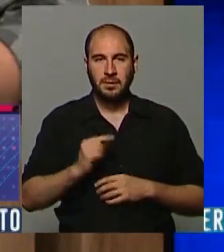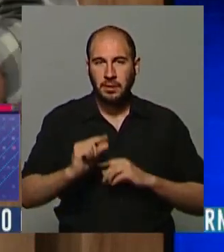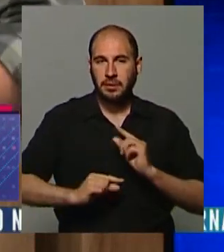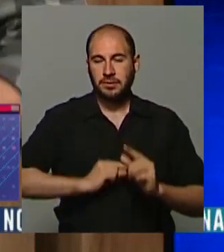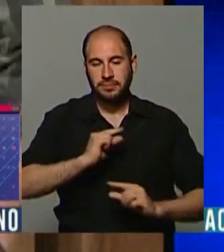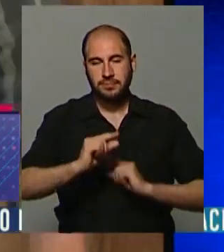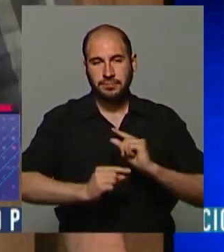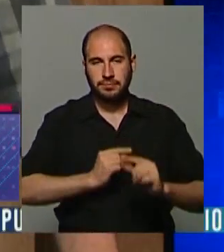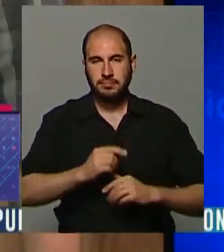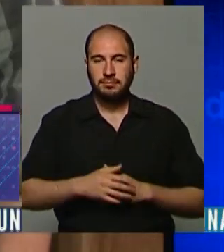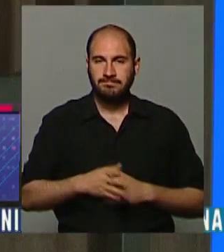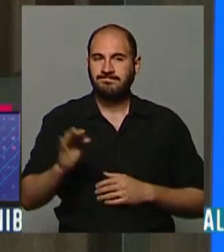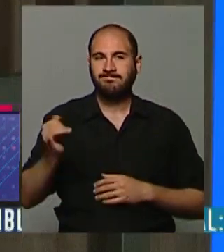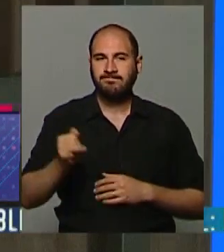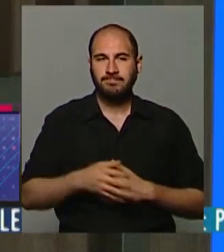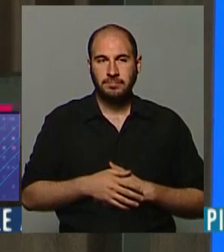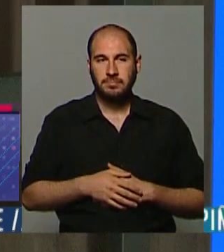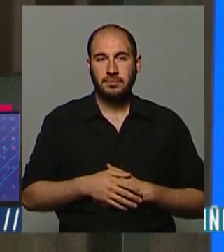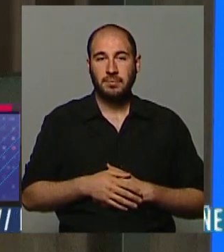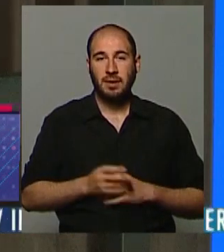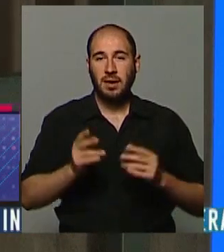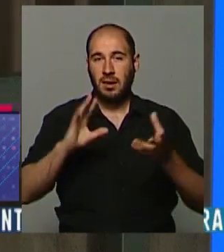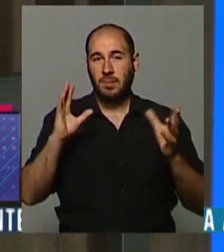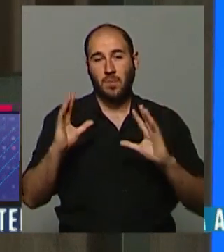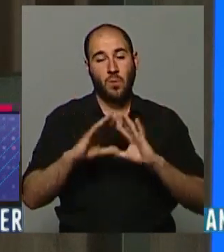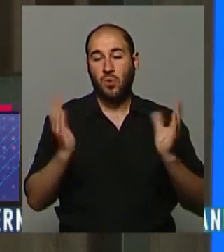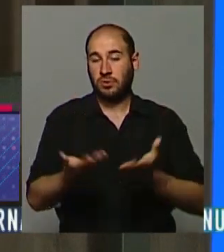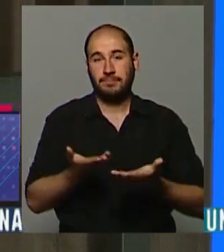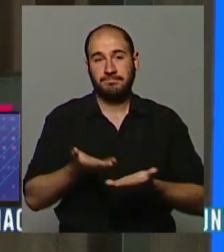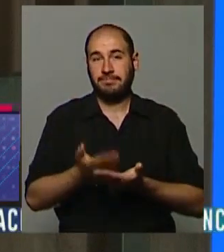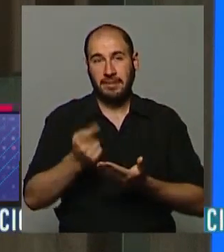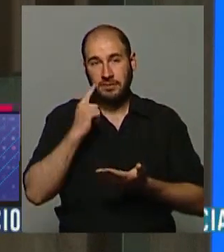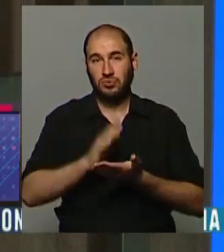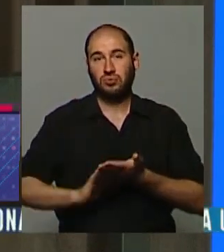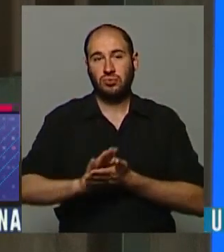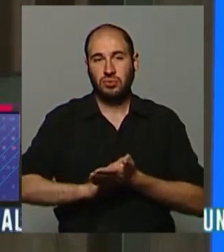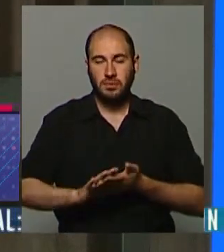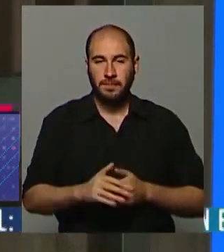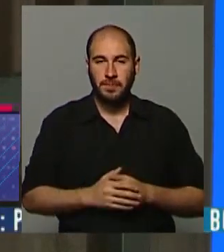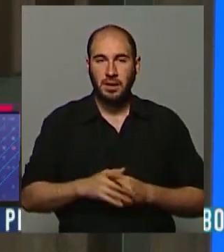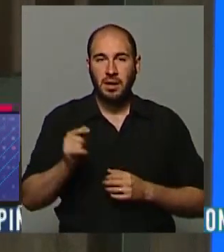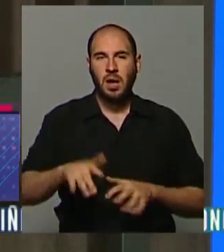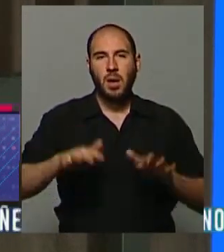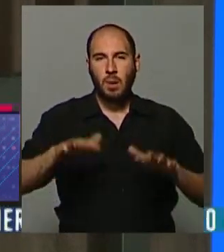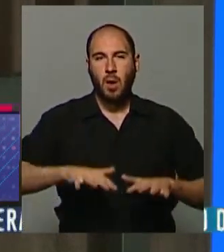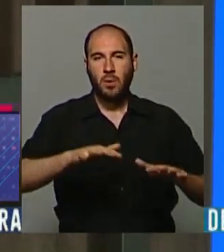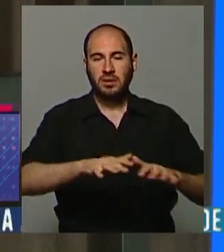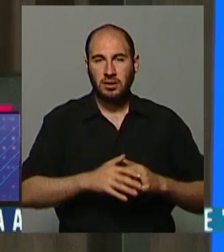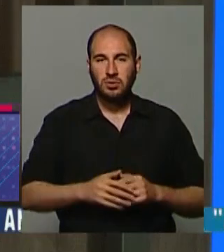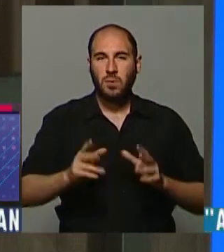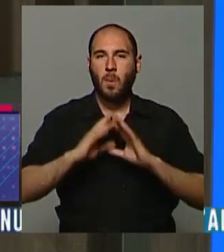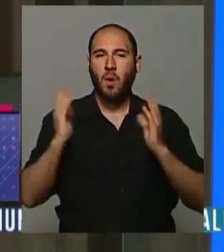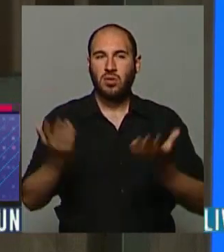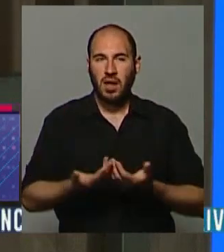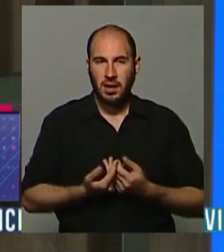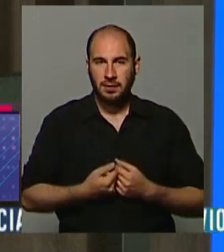despacio. Claro, sin duda, sobre todo porque el planeta lo está pidiendo, ¿no? Y por eso esta movilización que se genera en todo el mundo,